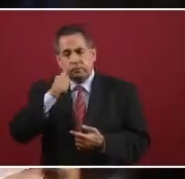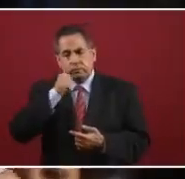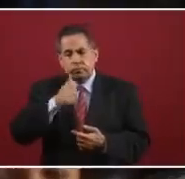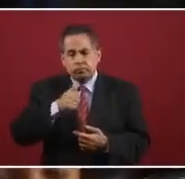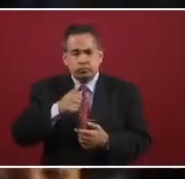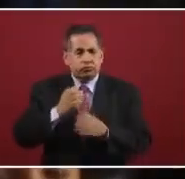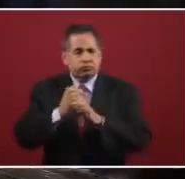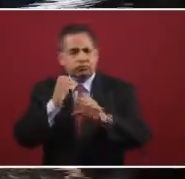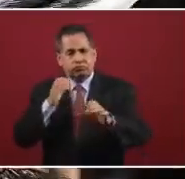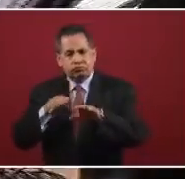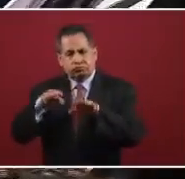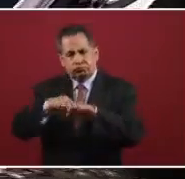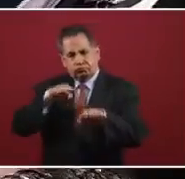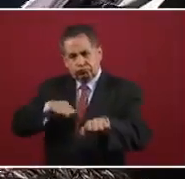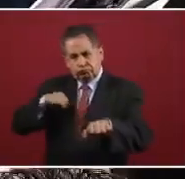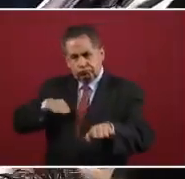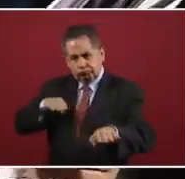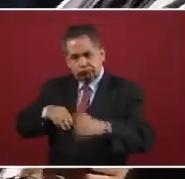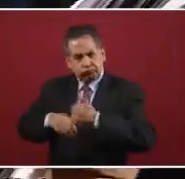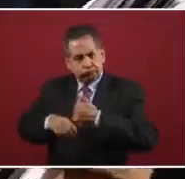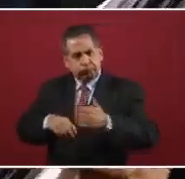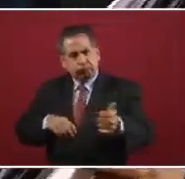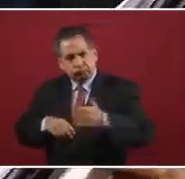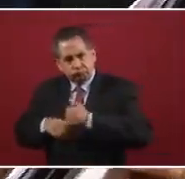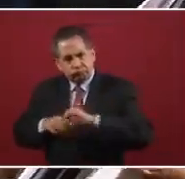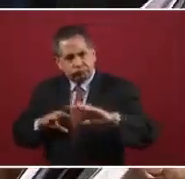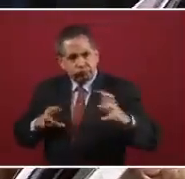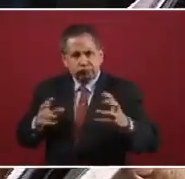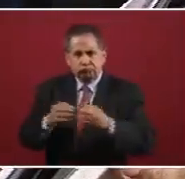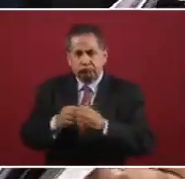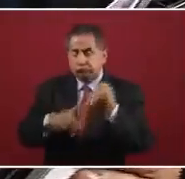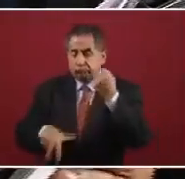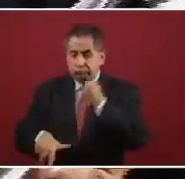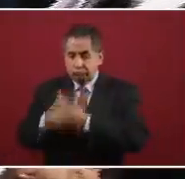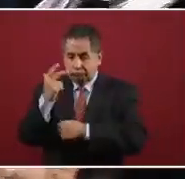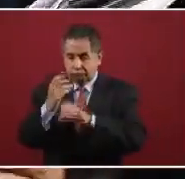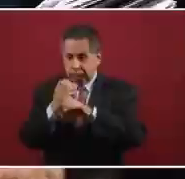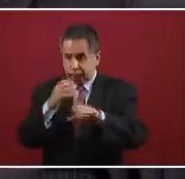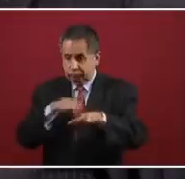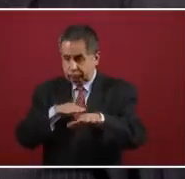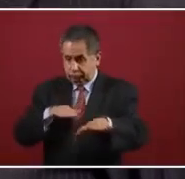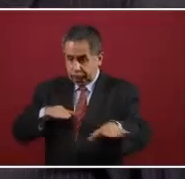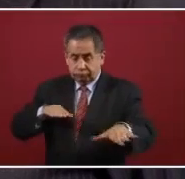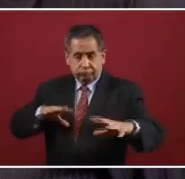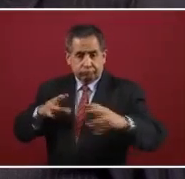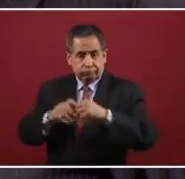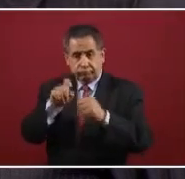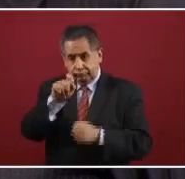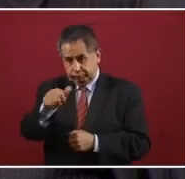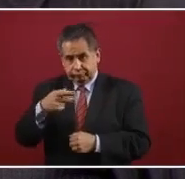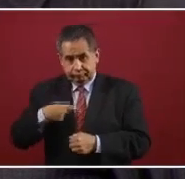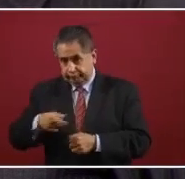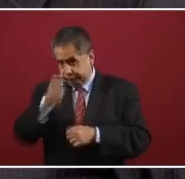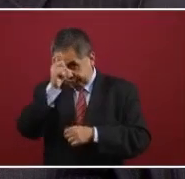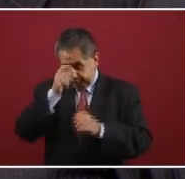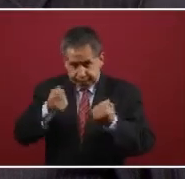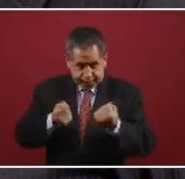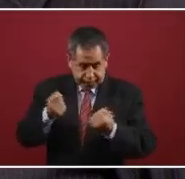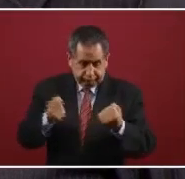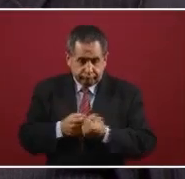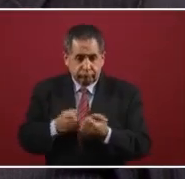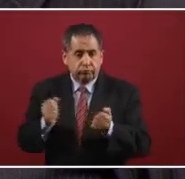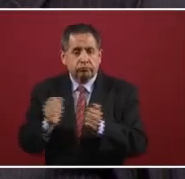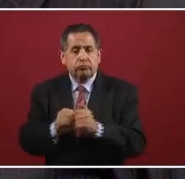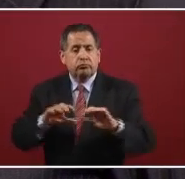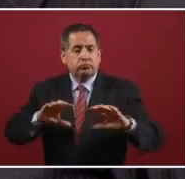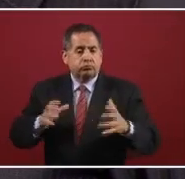en convoy. El convoy incluye a 13 pipas, 26 operadores y van escoltados